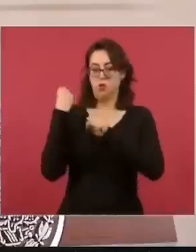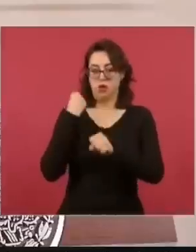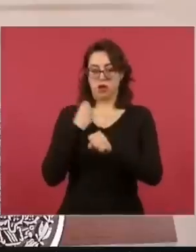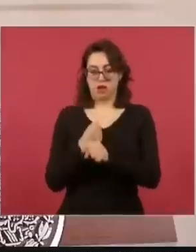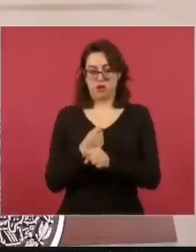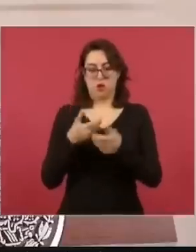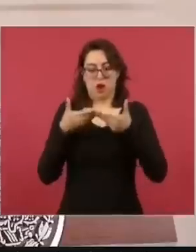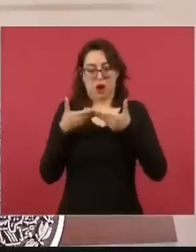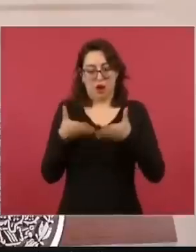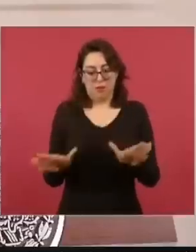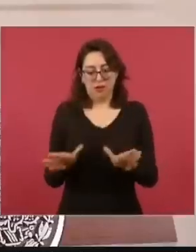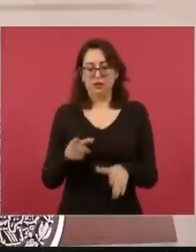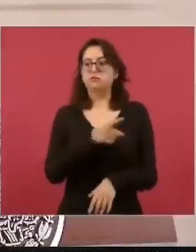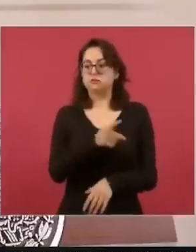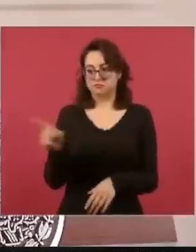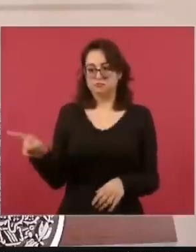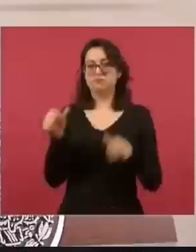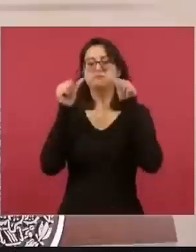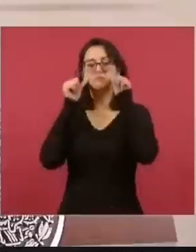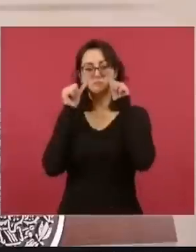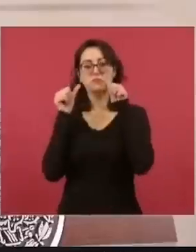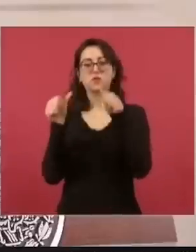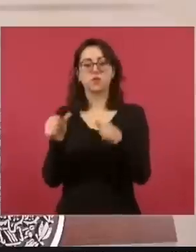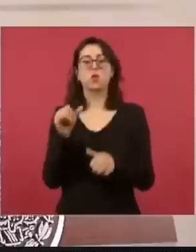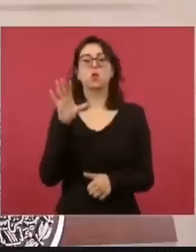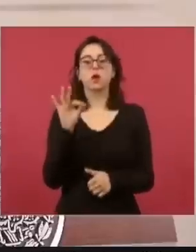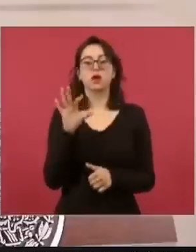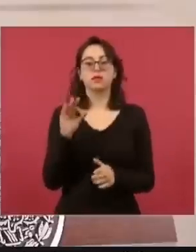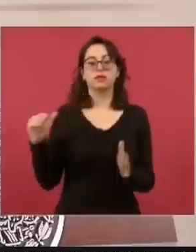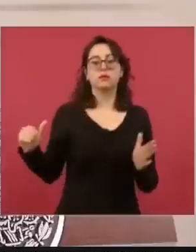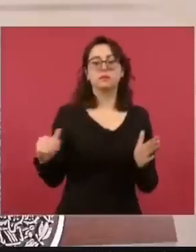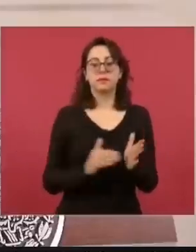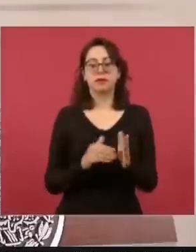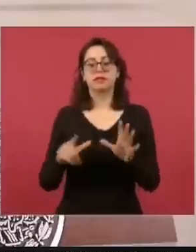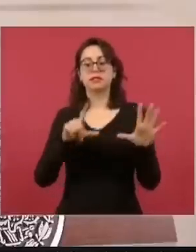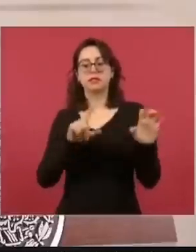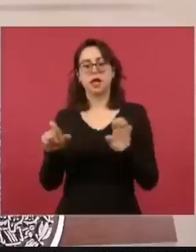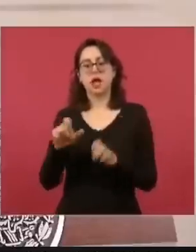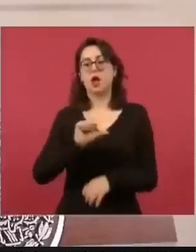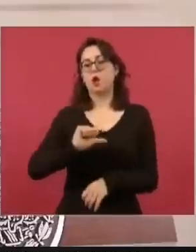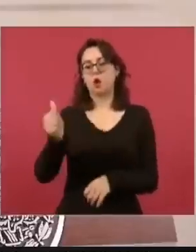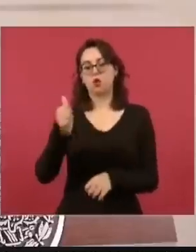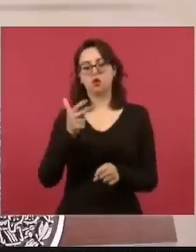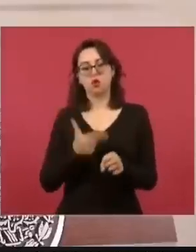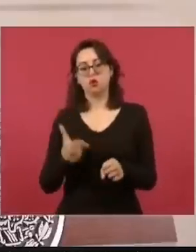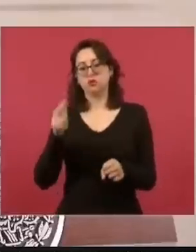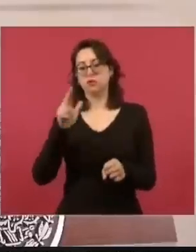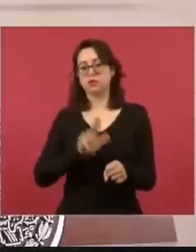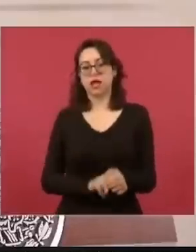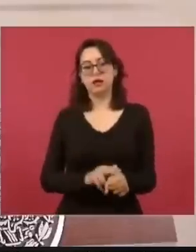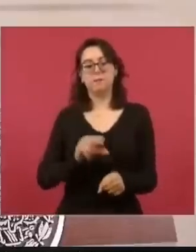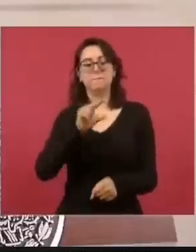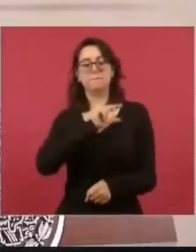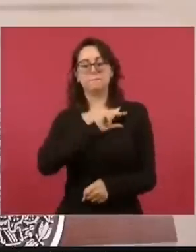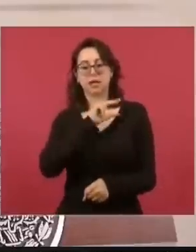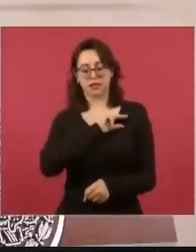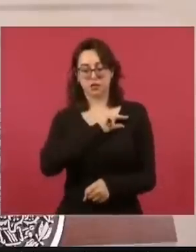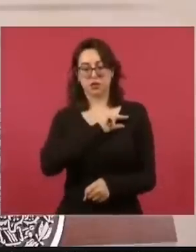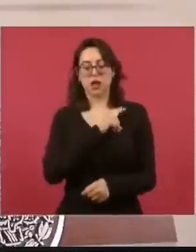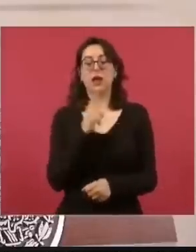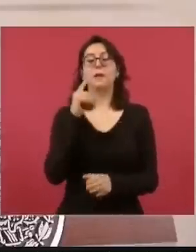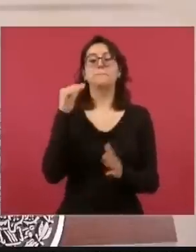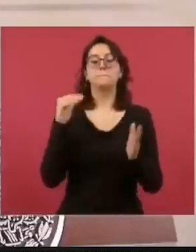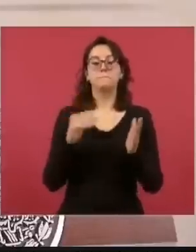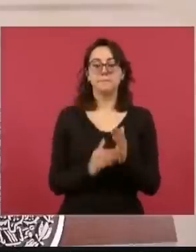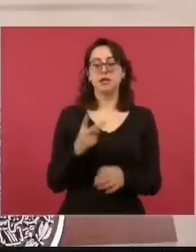pasado y cuarenta mil setecientas en unidades indirectas fuera del seguro social mil doscientas